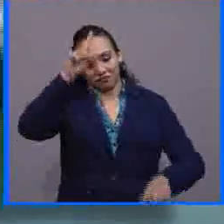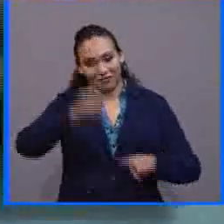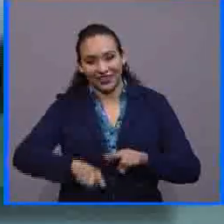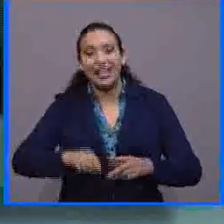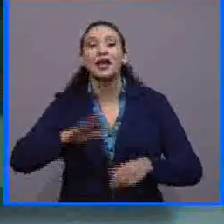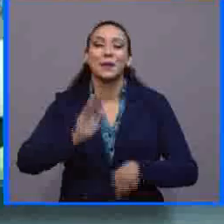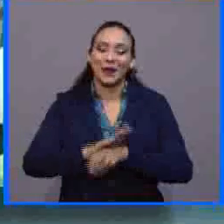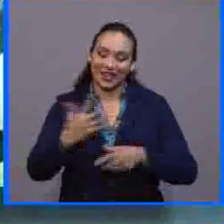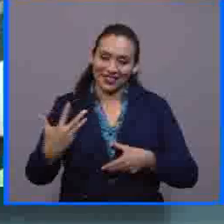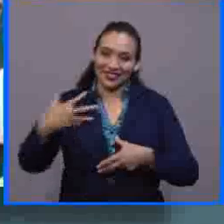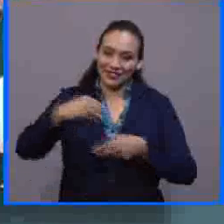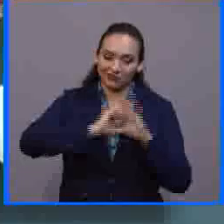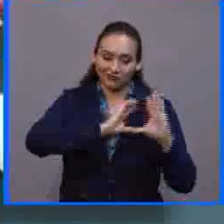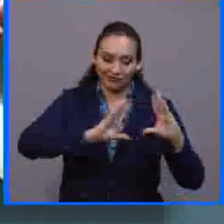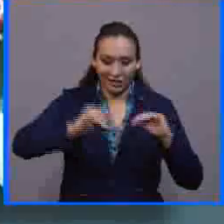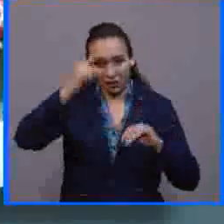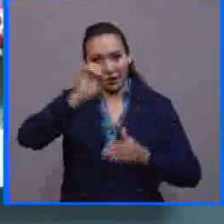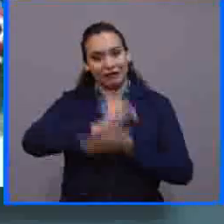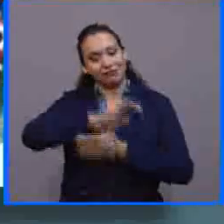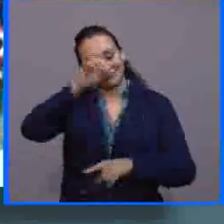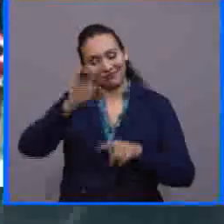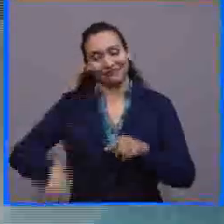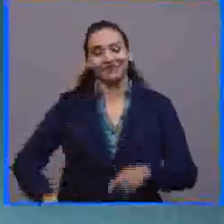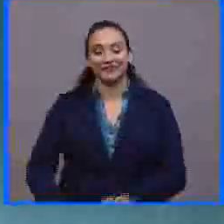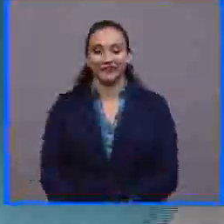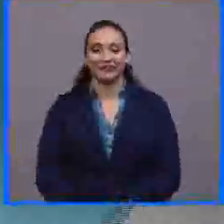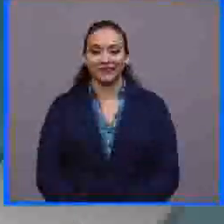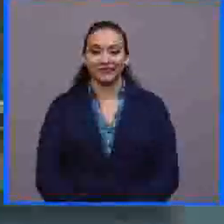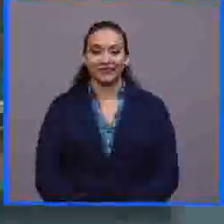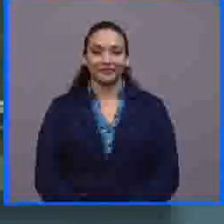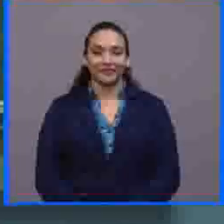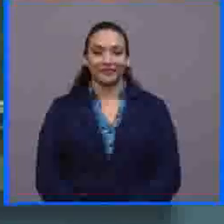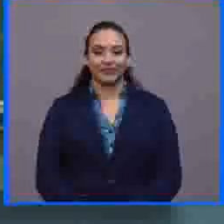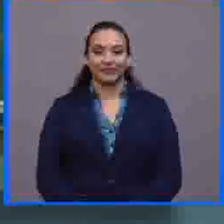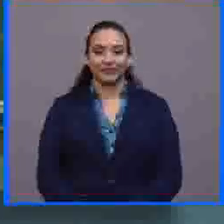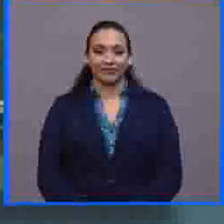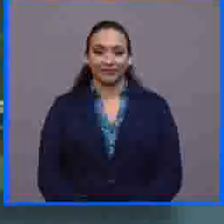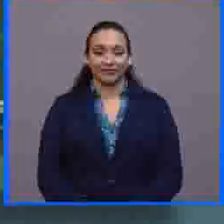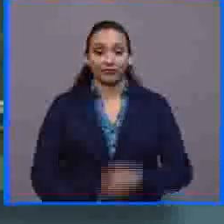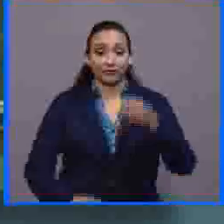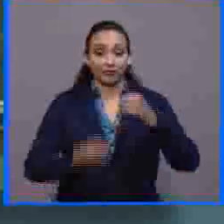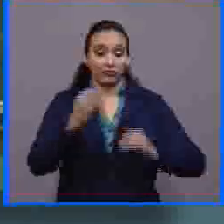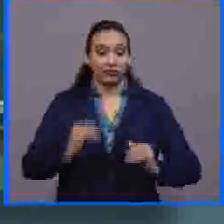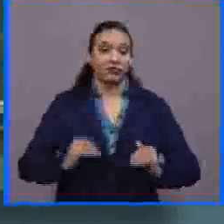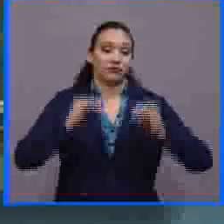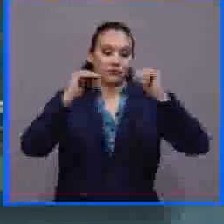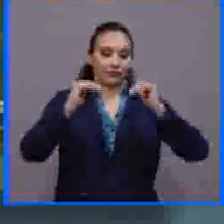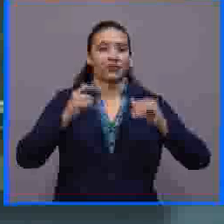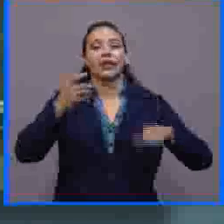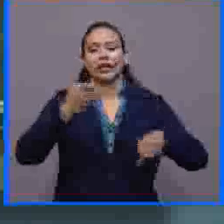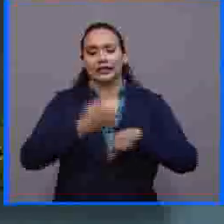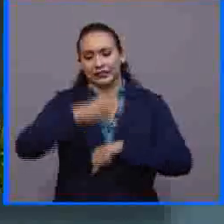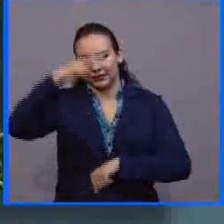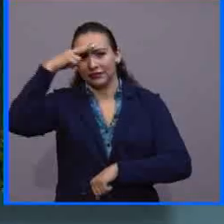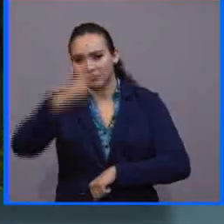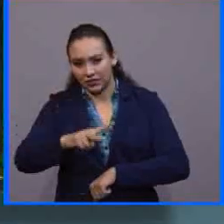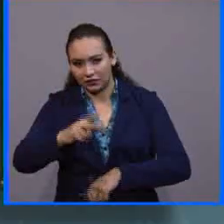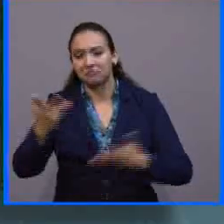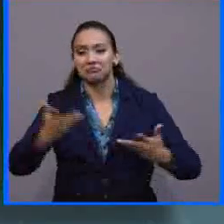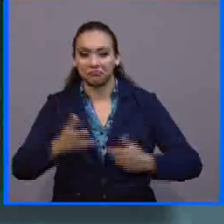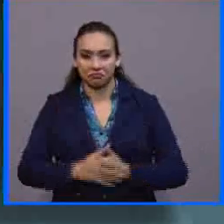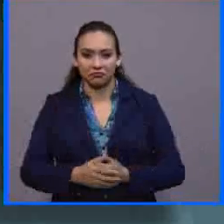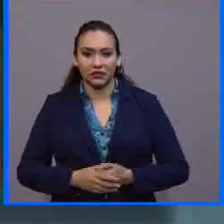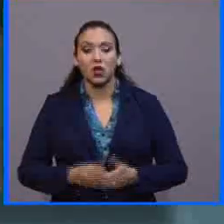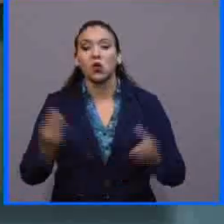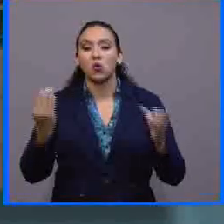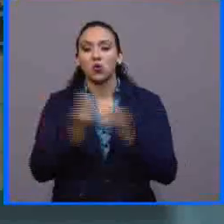más inclusiva y libre de discriminación. El Tribunal Superior de Justicia del Estado de México llevará a cabo